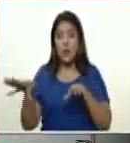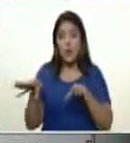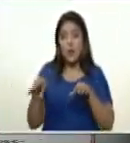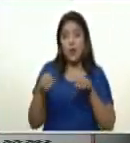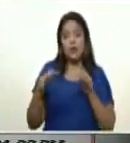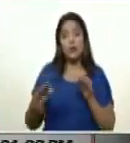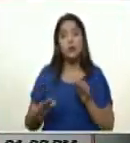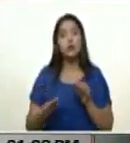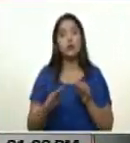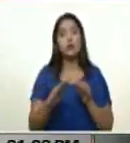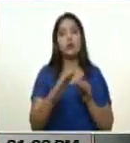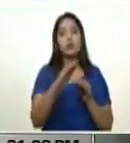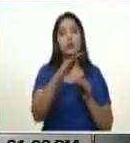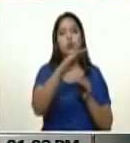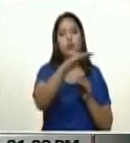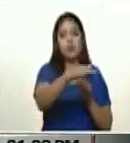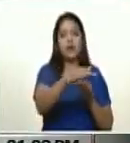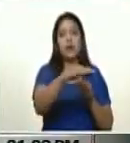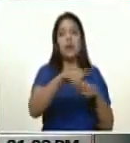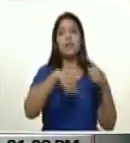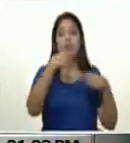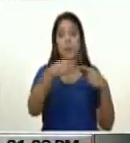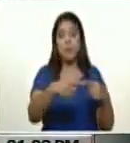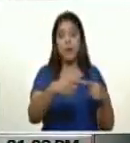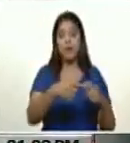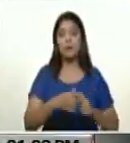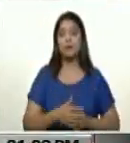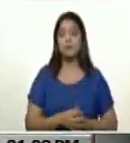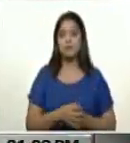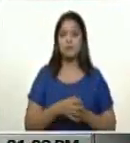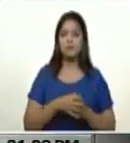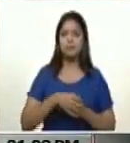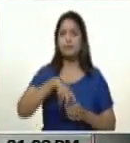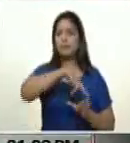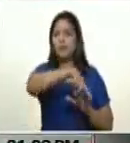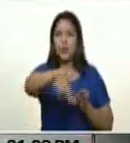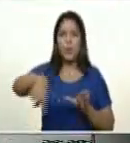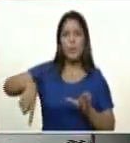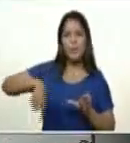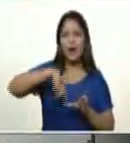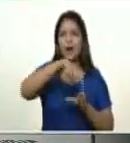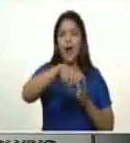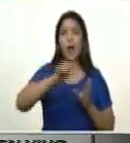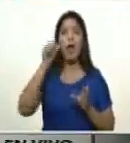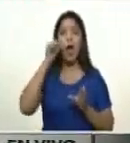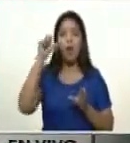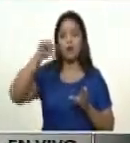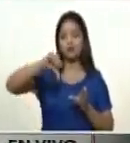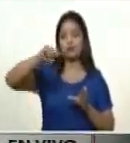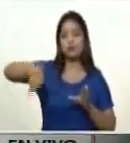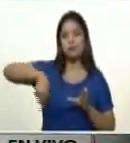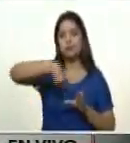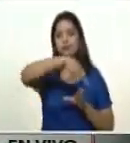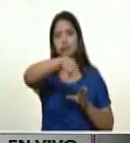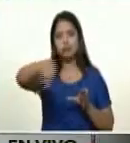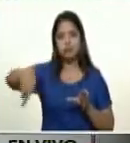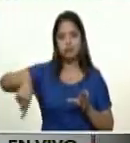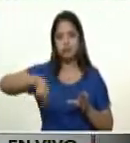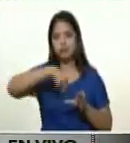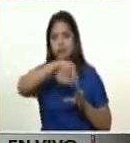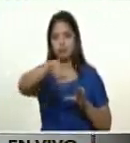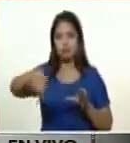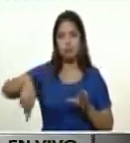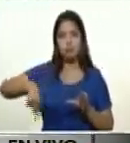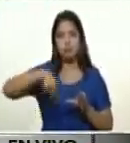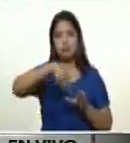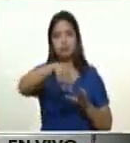pasa por la remolienda, pasa los silos, un mezclado con melaza y agua, donde le da una granulometría